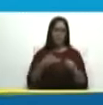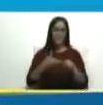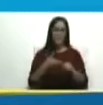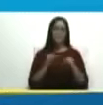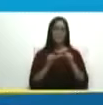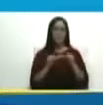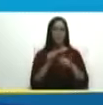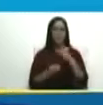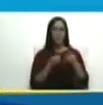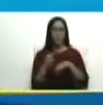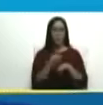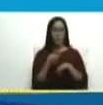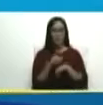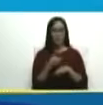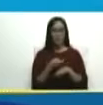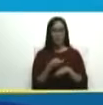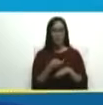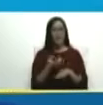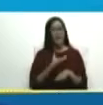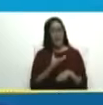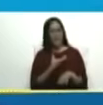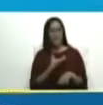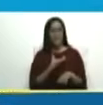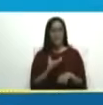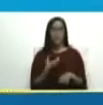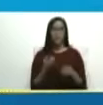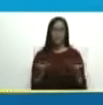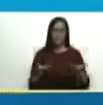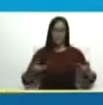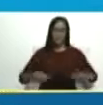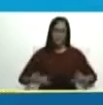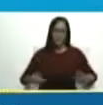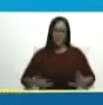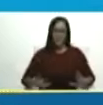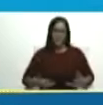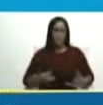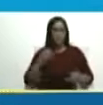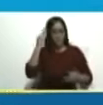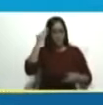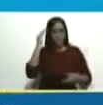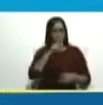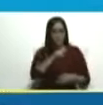gobernadores, gobernadoras, alcaldes, alcaldesas con las vísceras, saben ustedes.